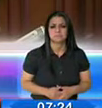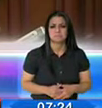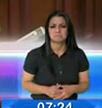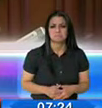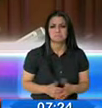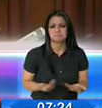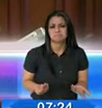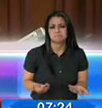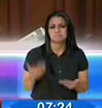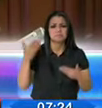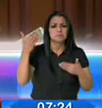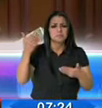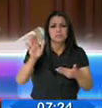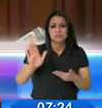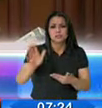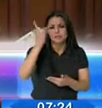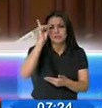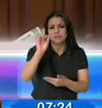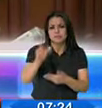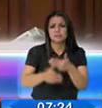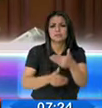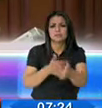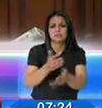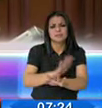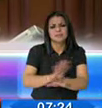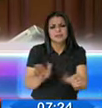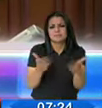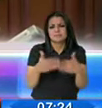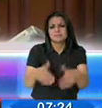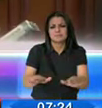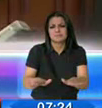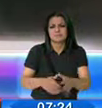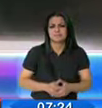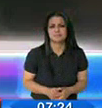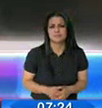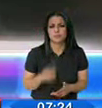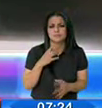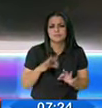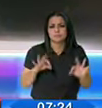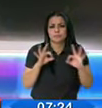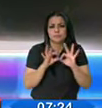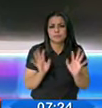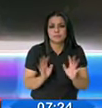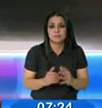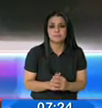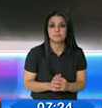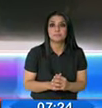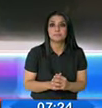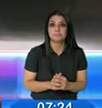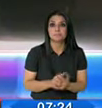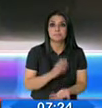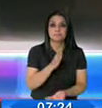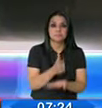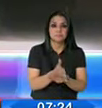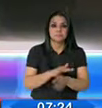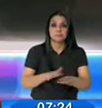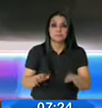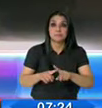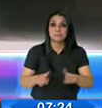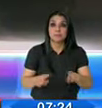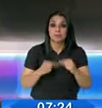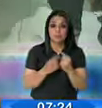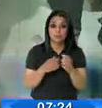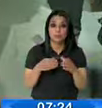una posición política que pasará pronto. Eso no es determinante. Así las cosas, el pedido fue bloqueado, aunque dentro de la